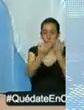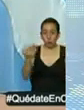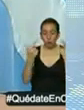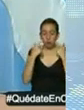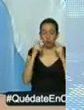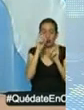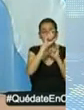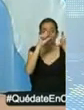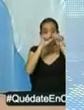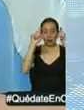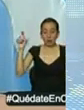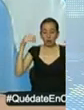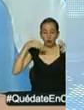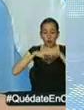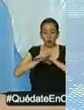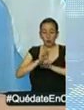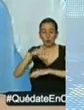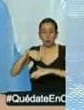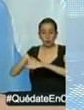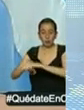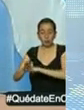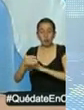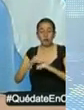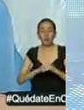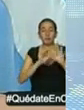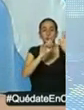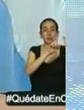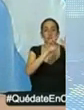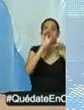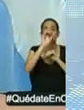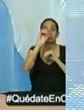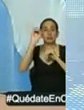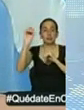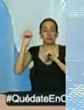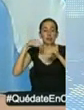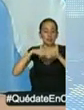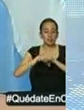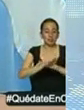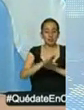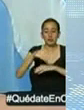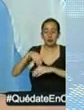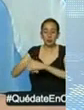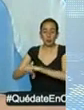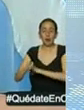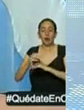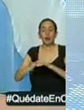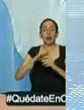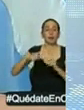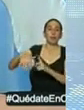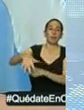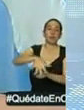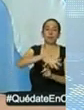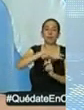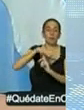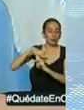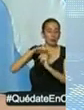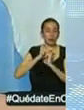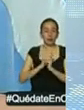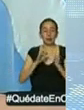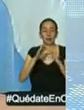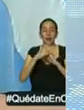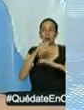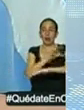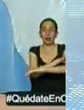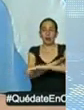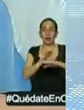el más allá y se van llevando a otros. Se van llevando al otro, al otro, al otro. Sí, es un encadeno, un dominó. Y existen quienes no pueden trabajar porque